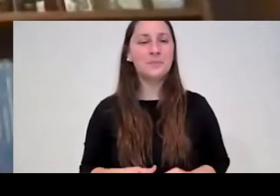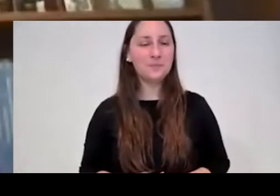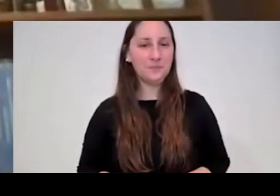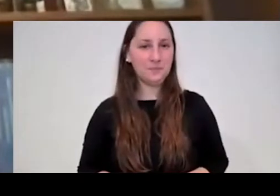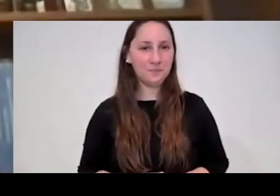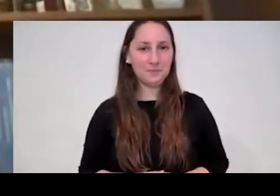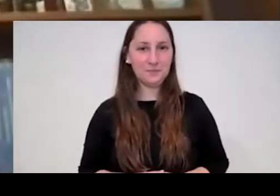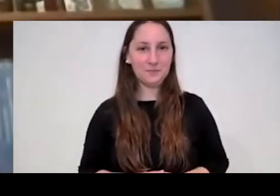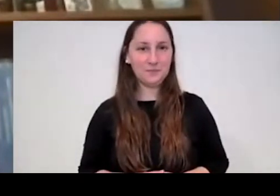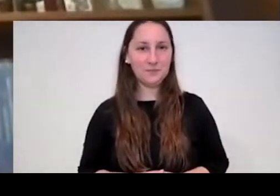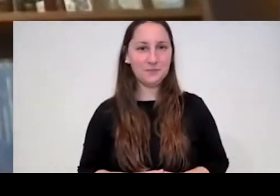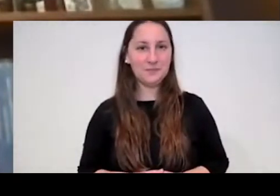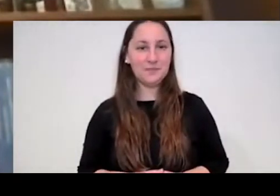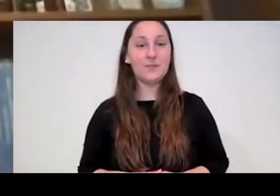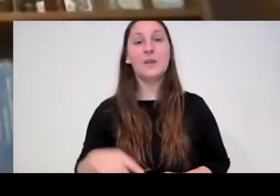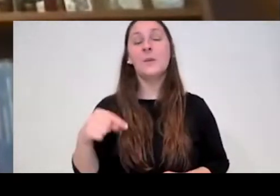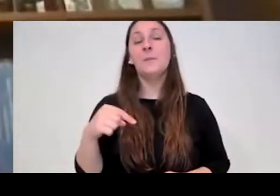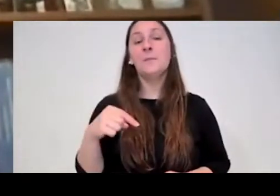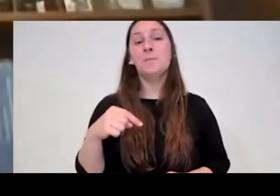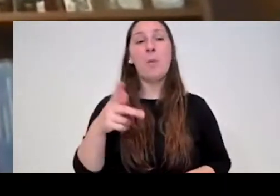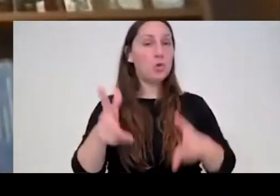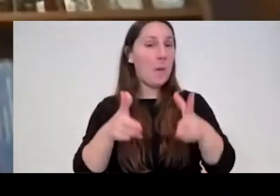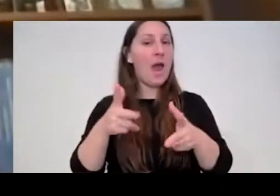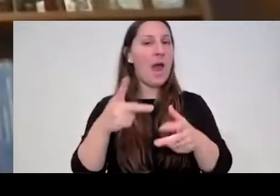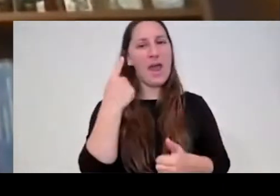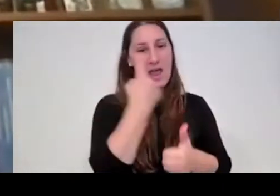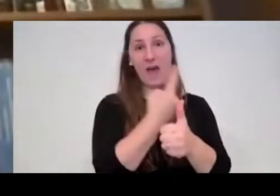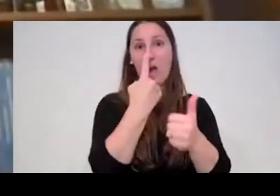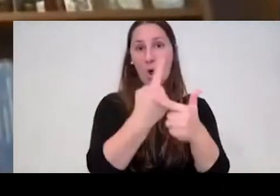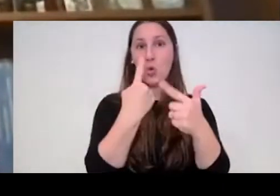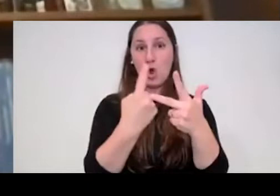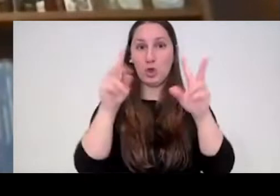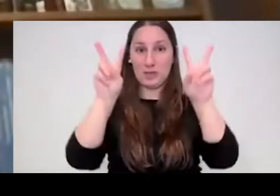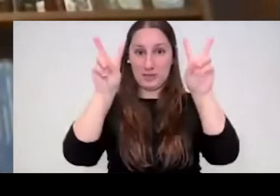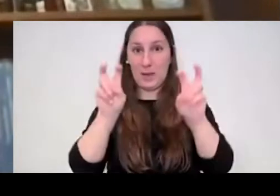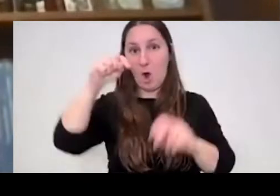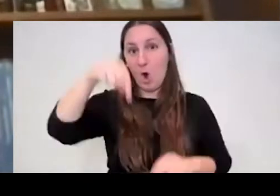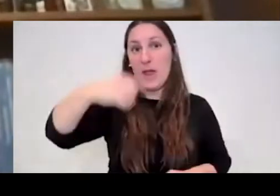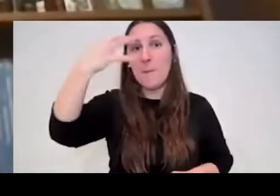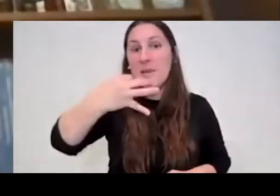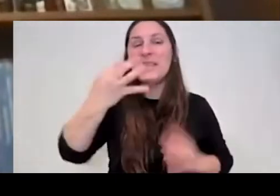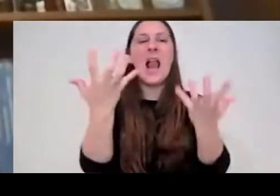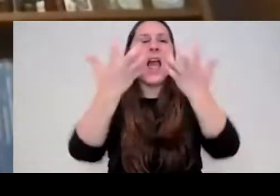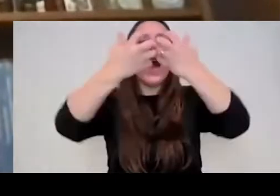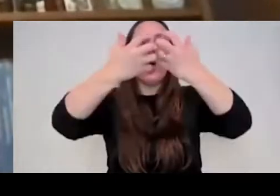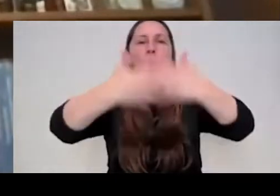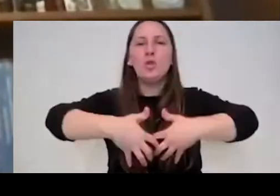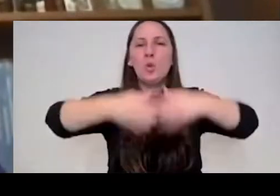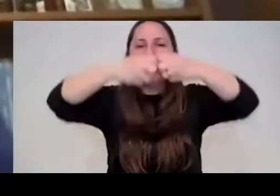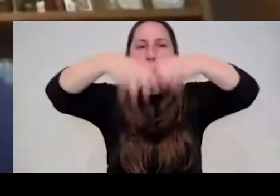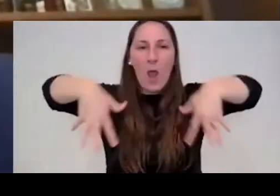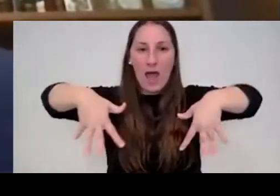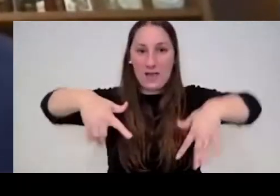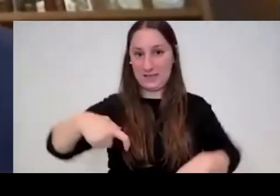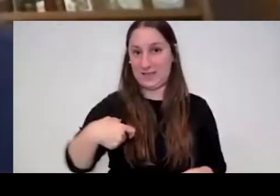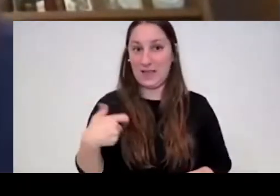a trabajar en particular cada uno de los temas y específicamente hoy la estructura sindical, vamos